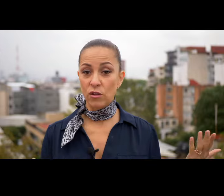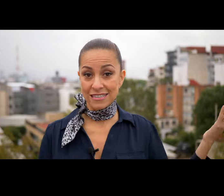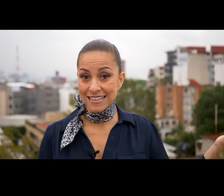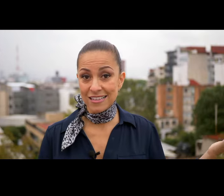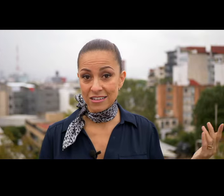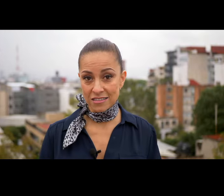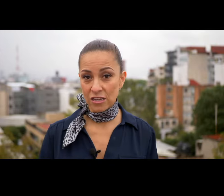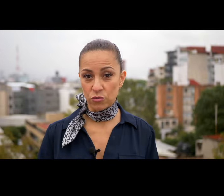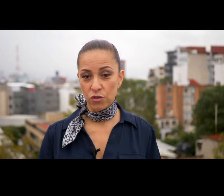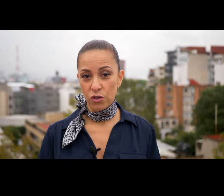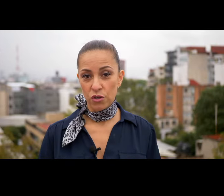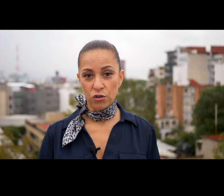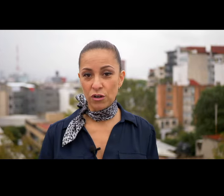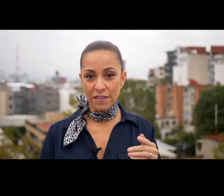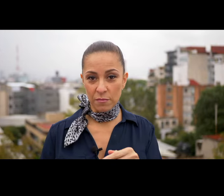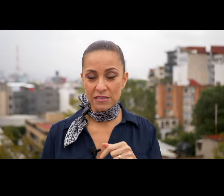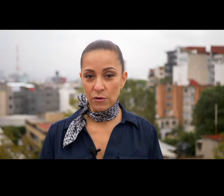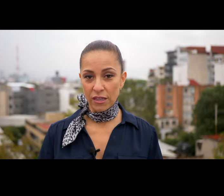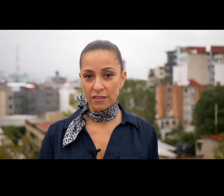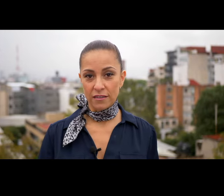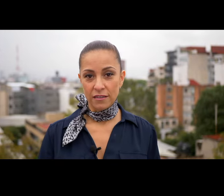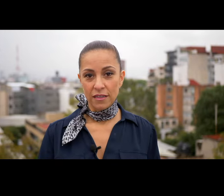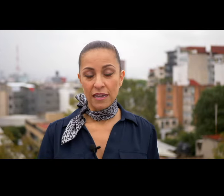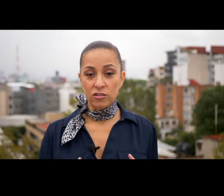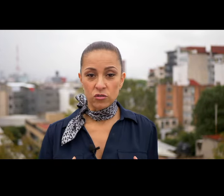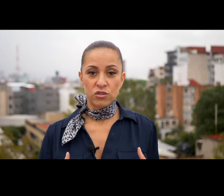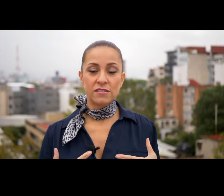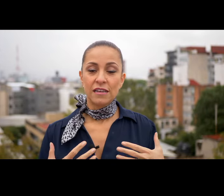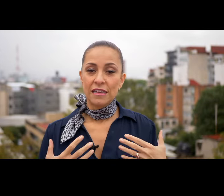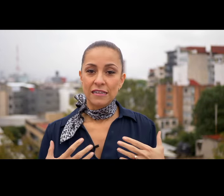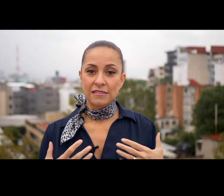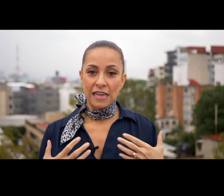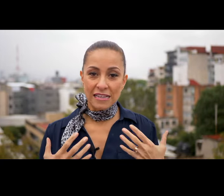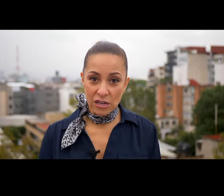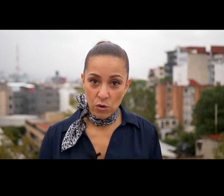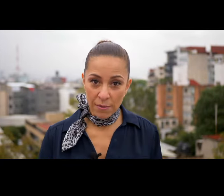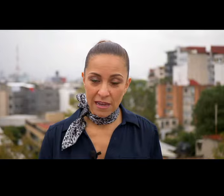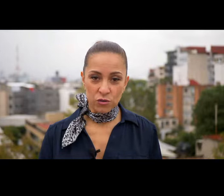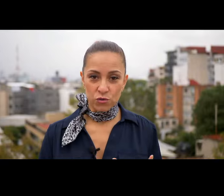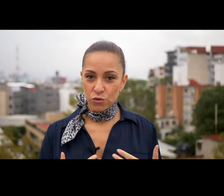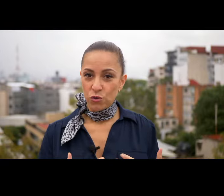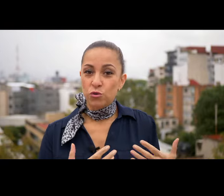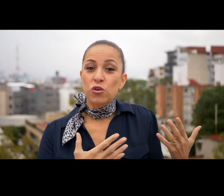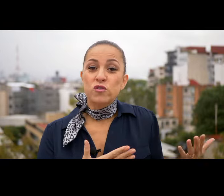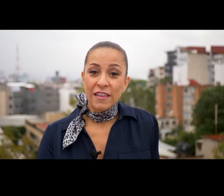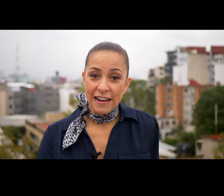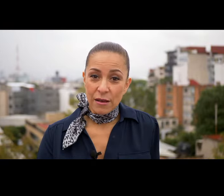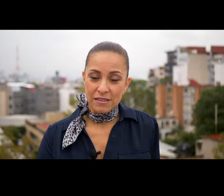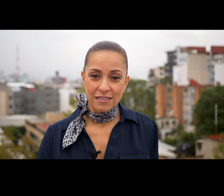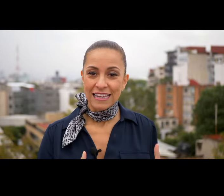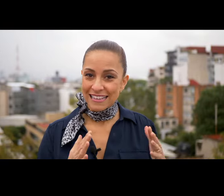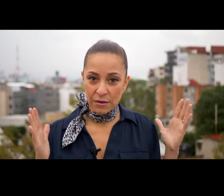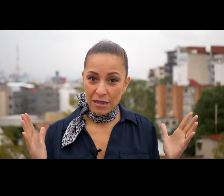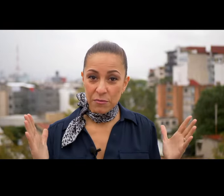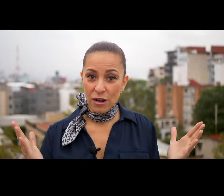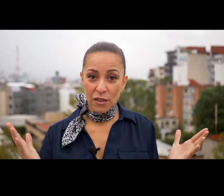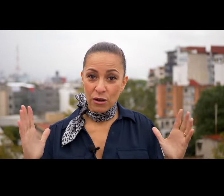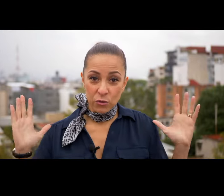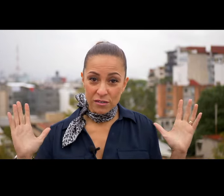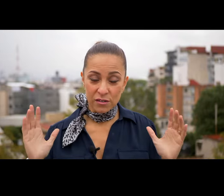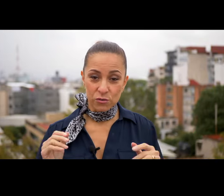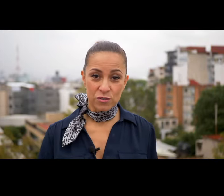se han dado desde hace 3 años, no nada más ahorita. Entonces, si hace 9 años tú considerabas que se